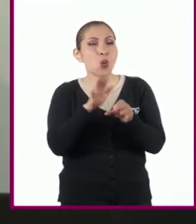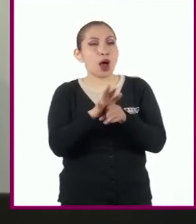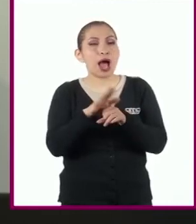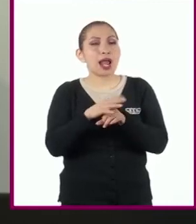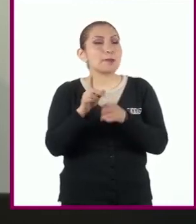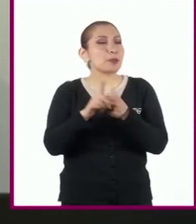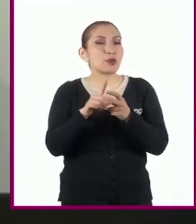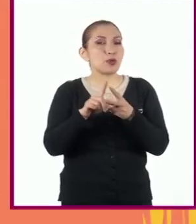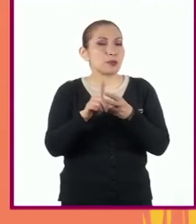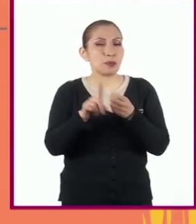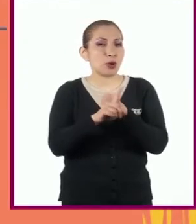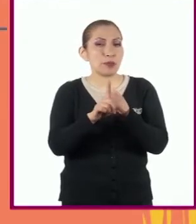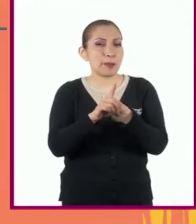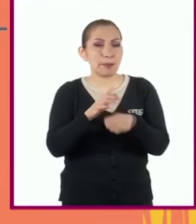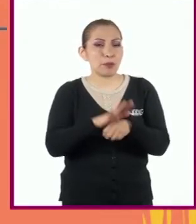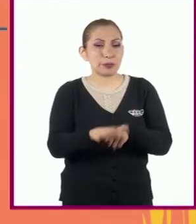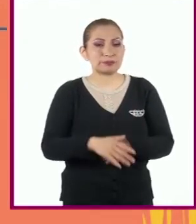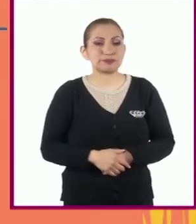era el problema.